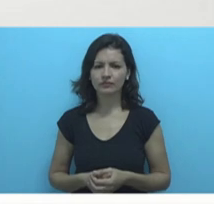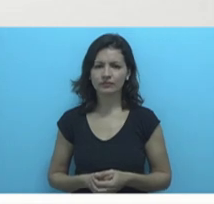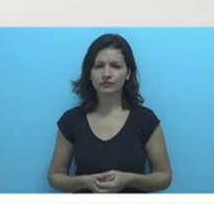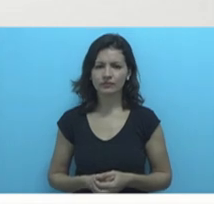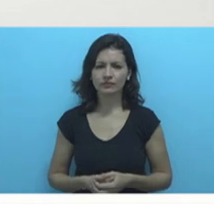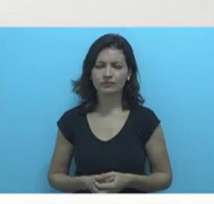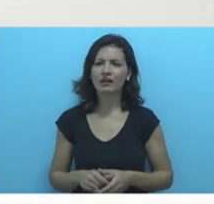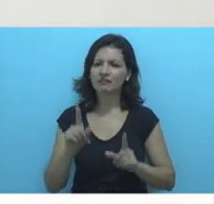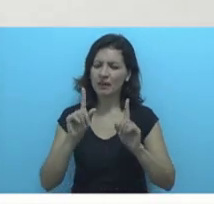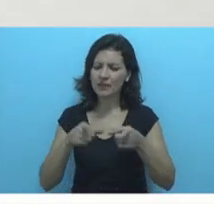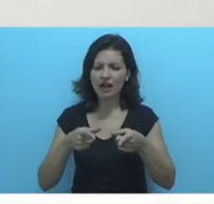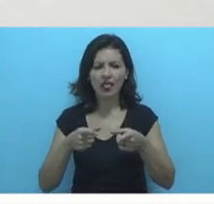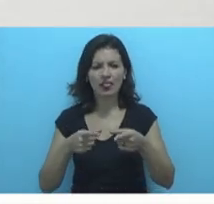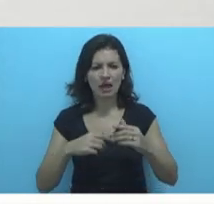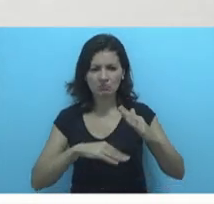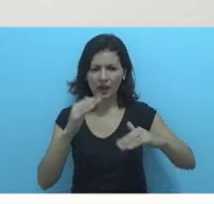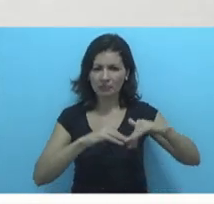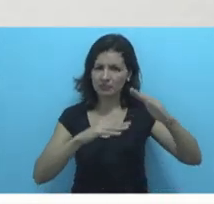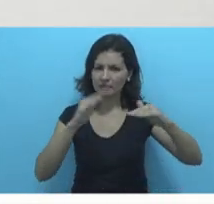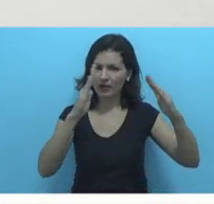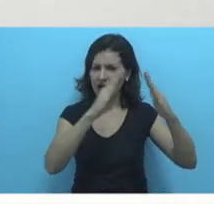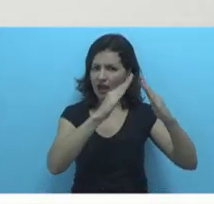inaugurar viviendas.